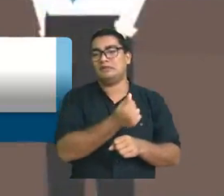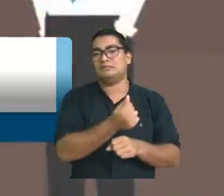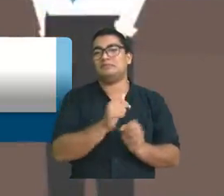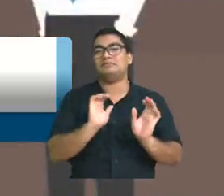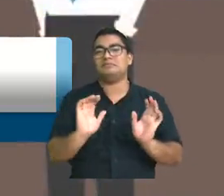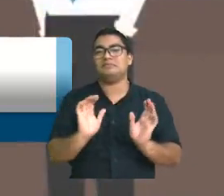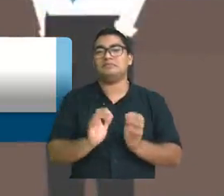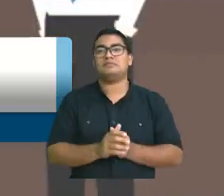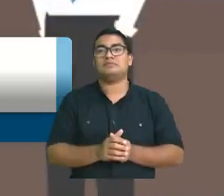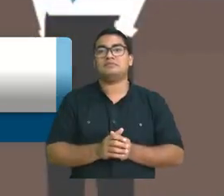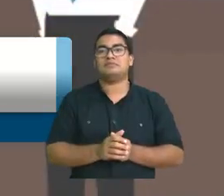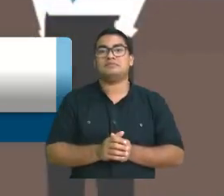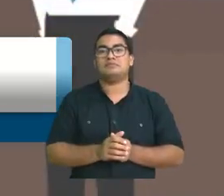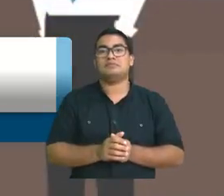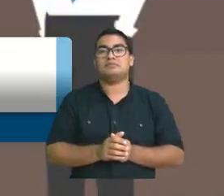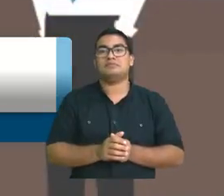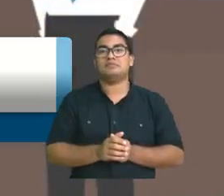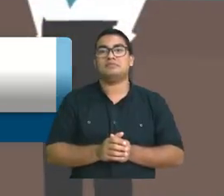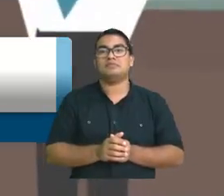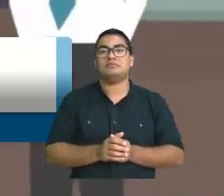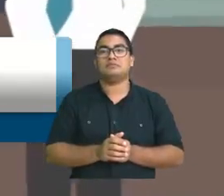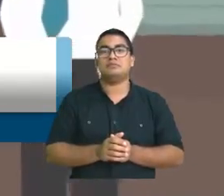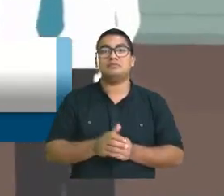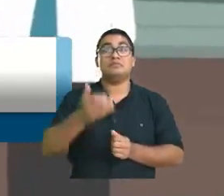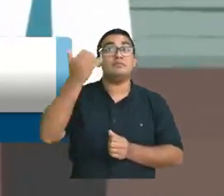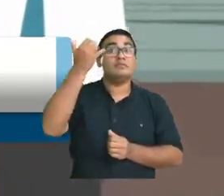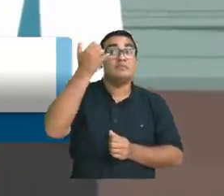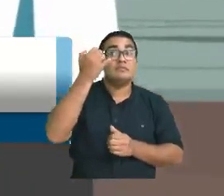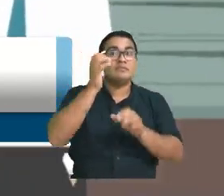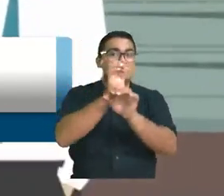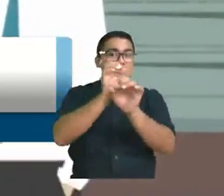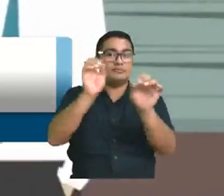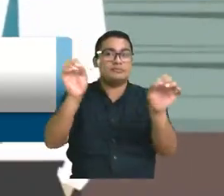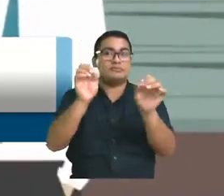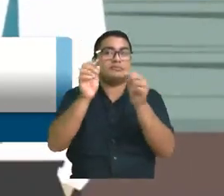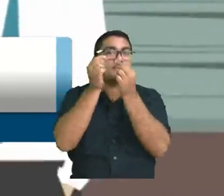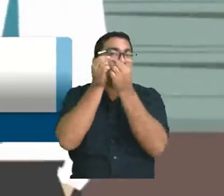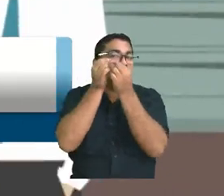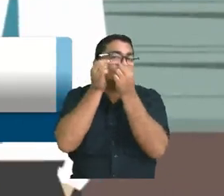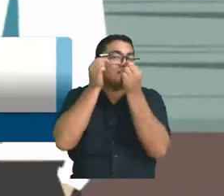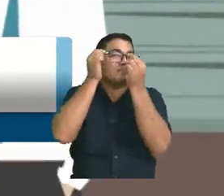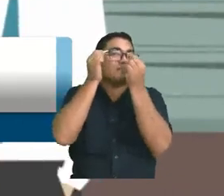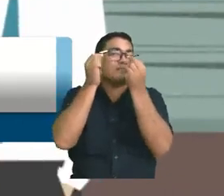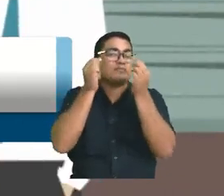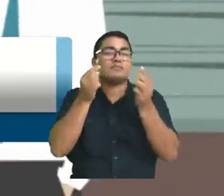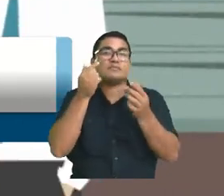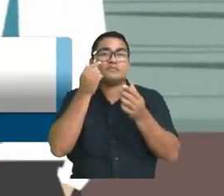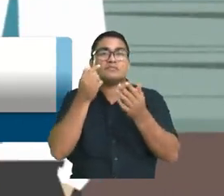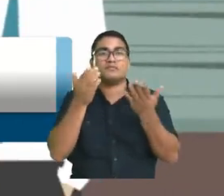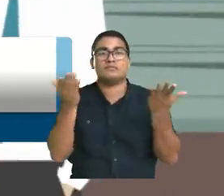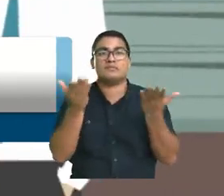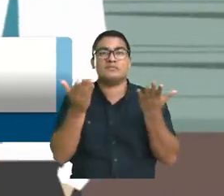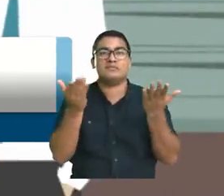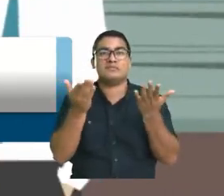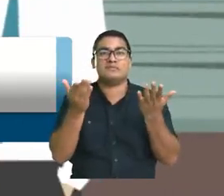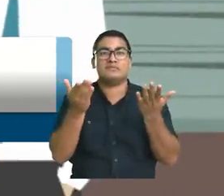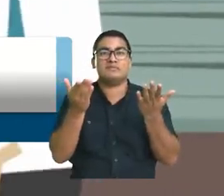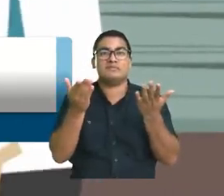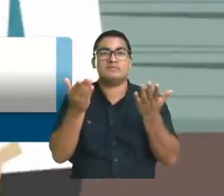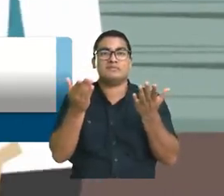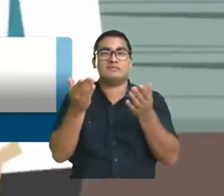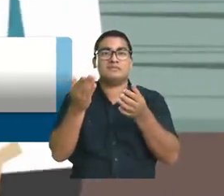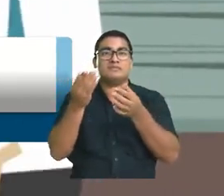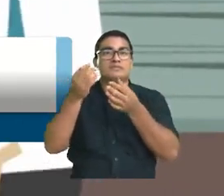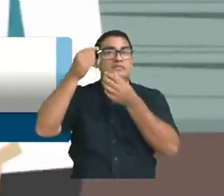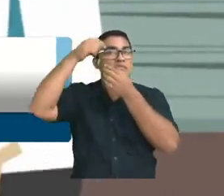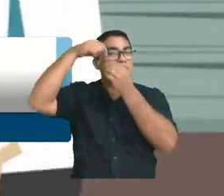Se puede hacer con o sin anestesia. Solamente se aplica en el borde del párpado. Sí, se jala y se introduce la banda